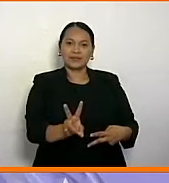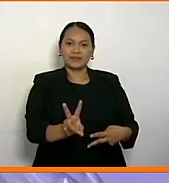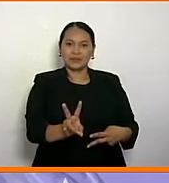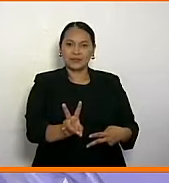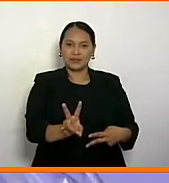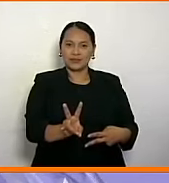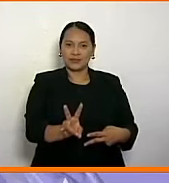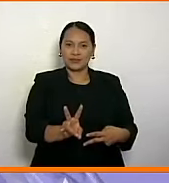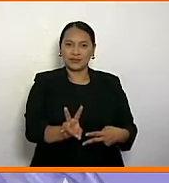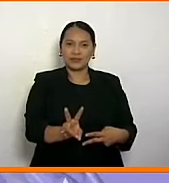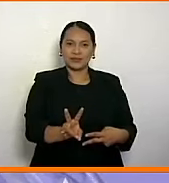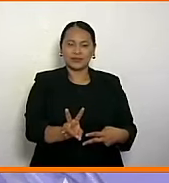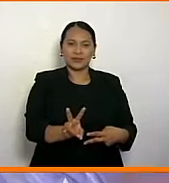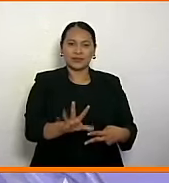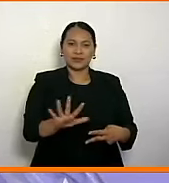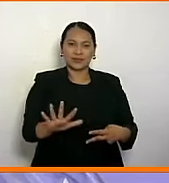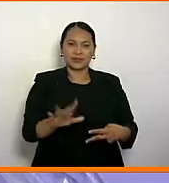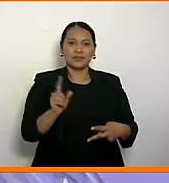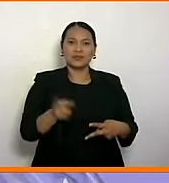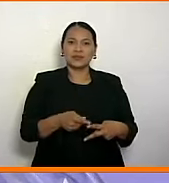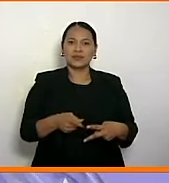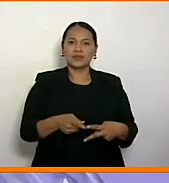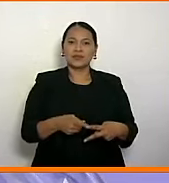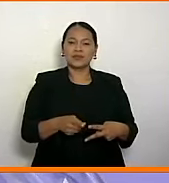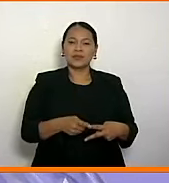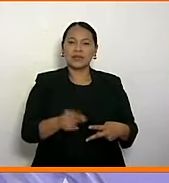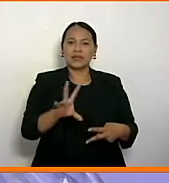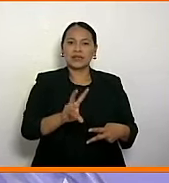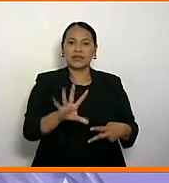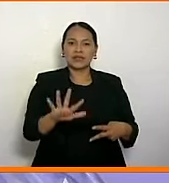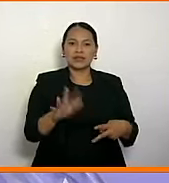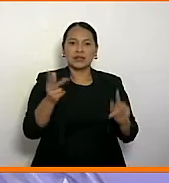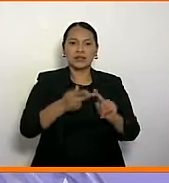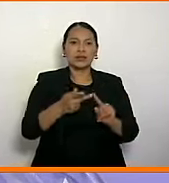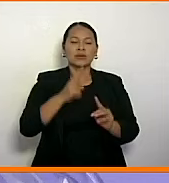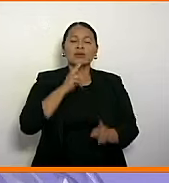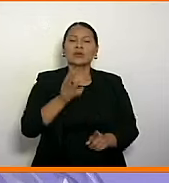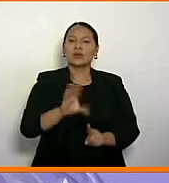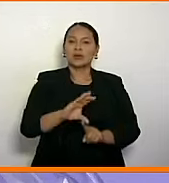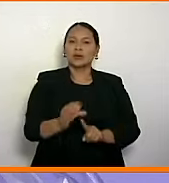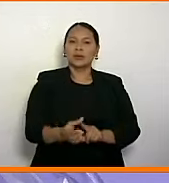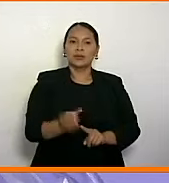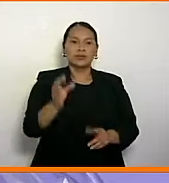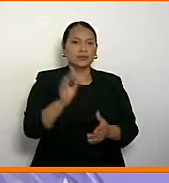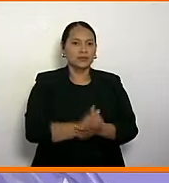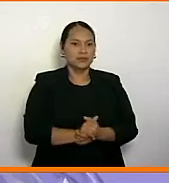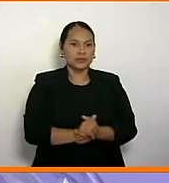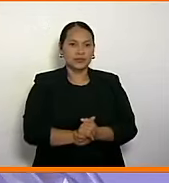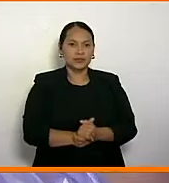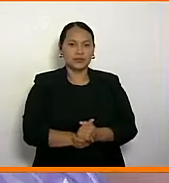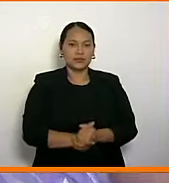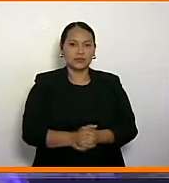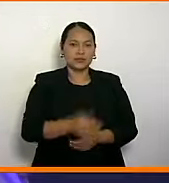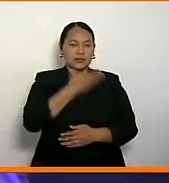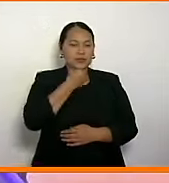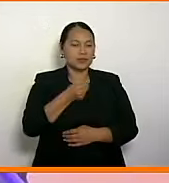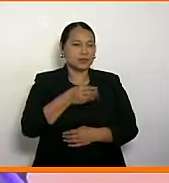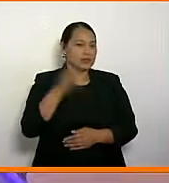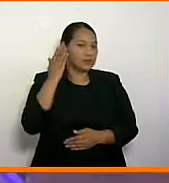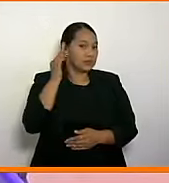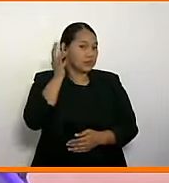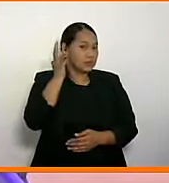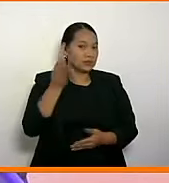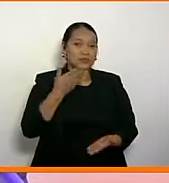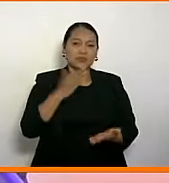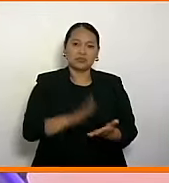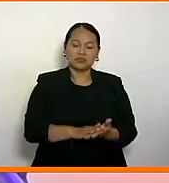dígito. 5. El primer número afortunado es el 75, con su catrachada Malia. En la segunda posición, el